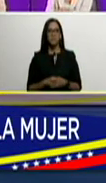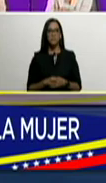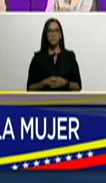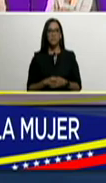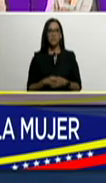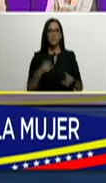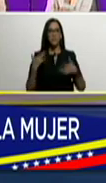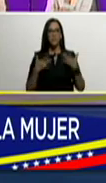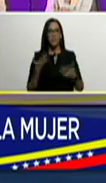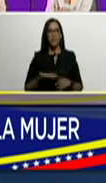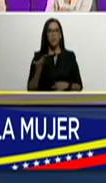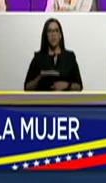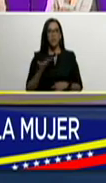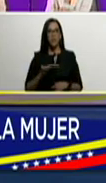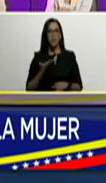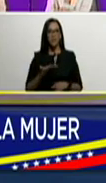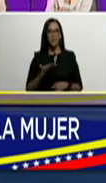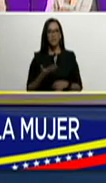una actividad importante,